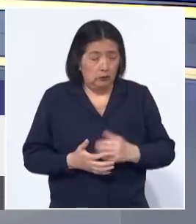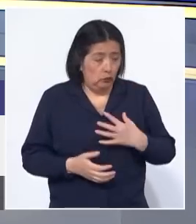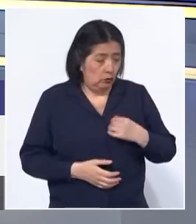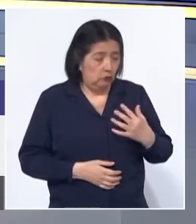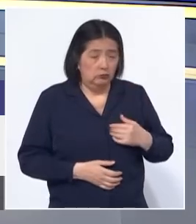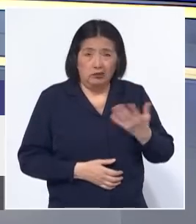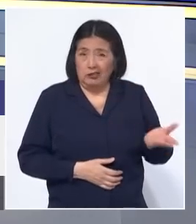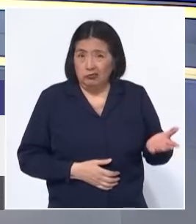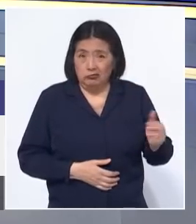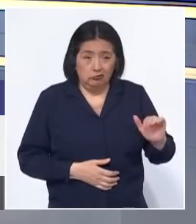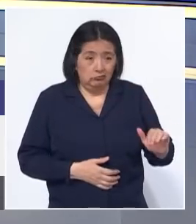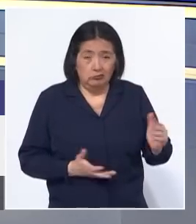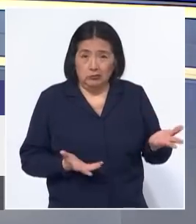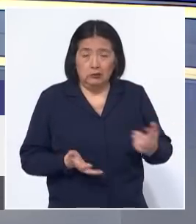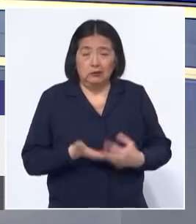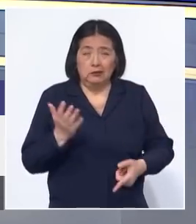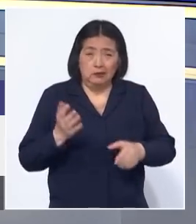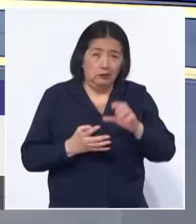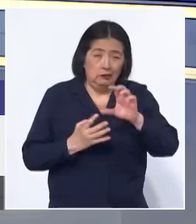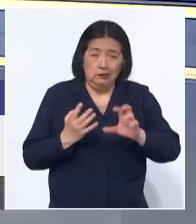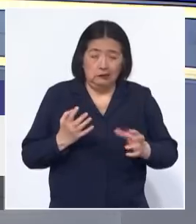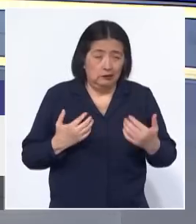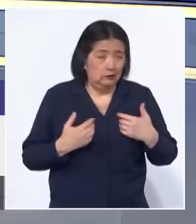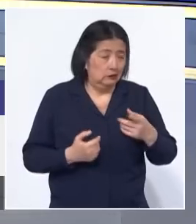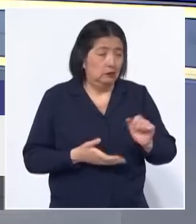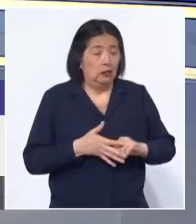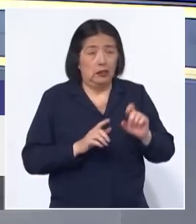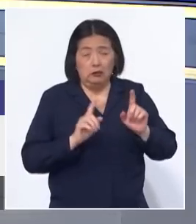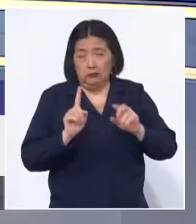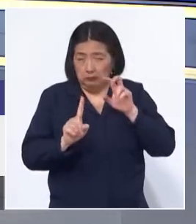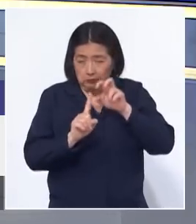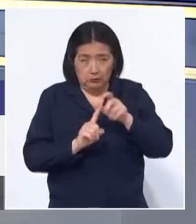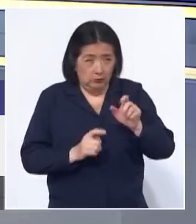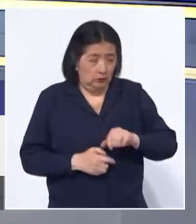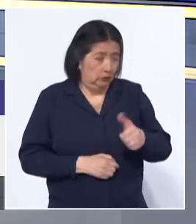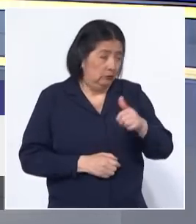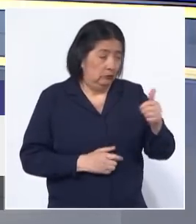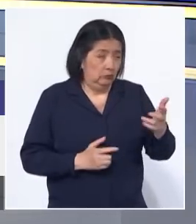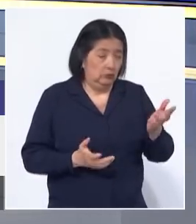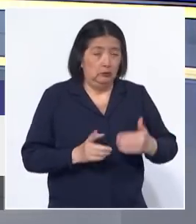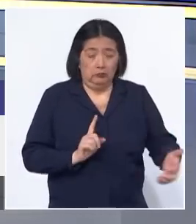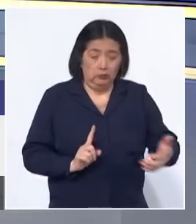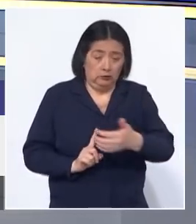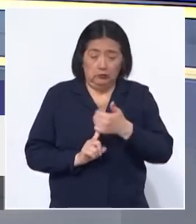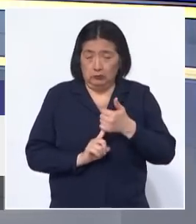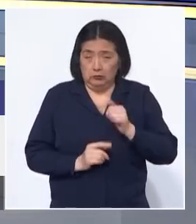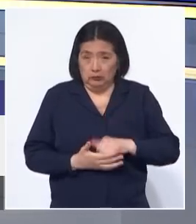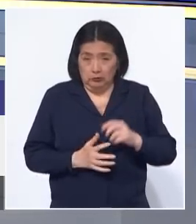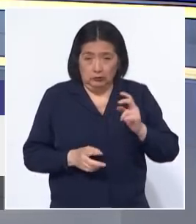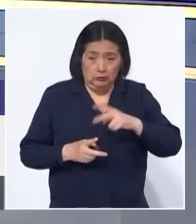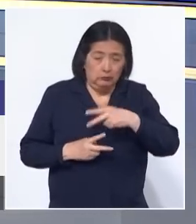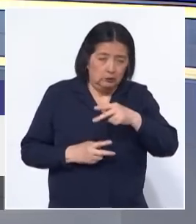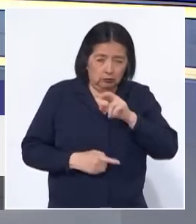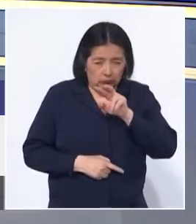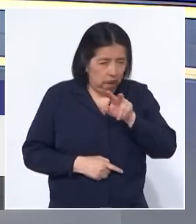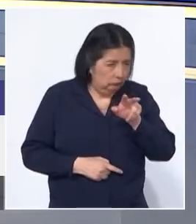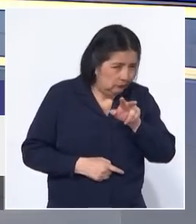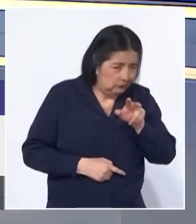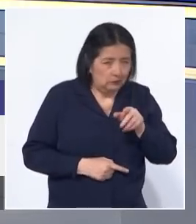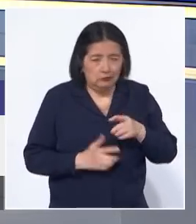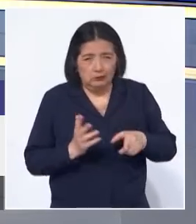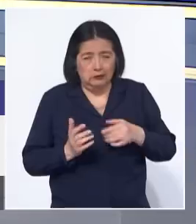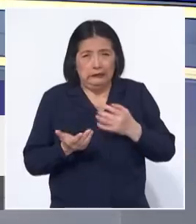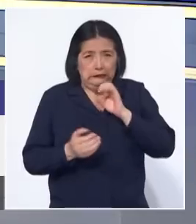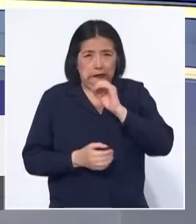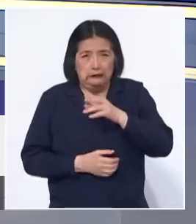que tiene esta joven, algunas características físicas, en cambio alguien pueda reconocerla. Hemos visto en otros casos de secuestro que son los vecinos los que terminan dando las señales